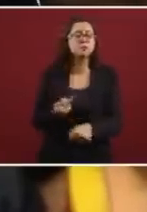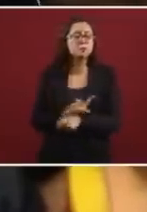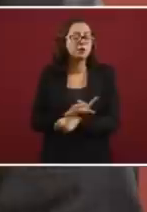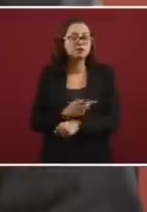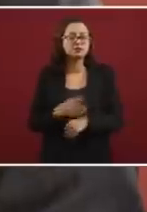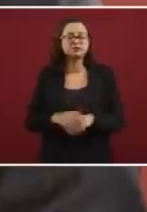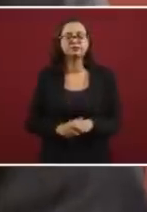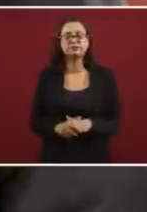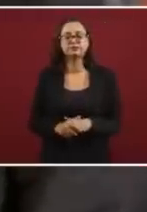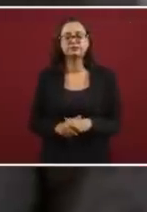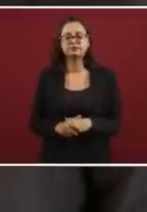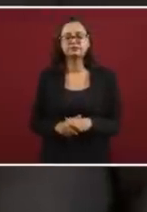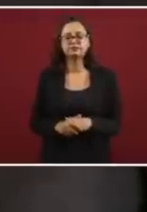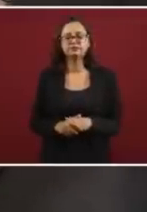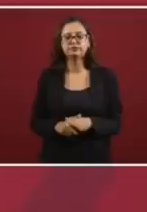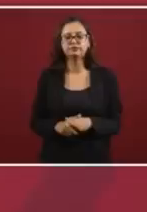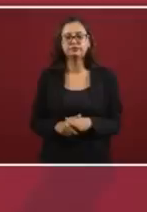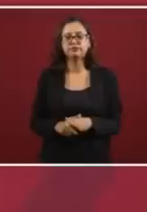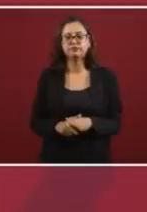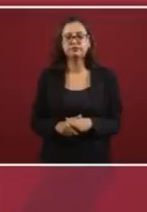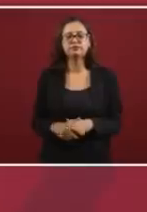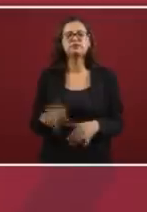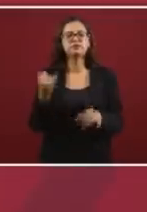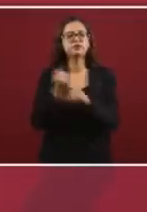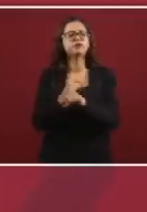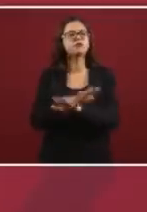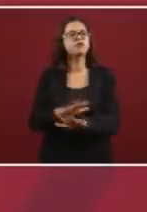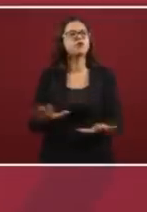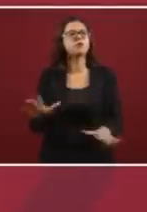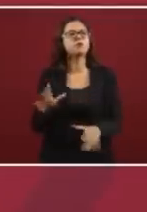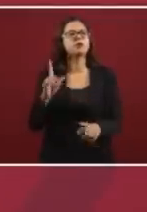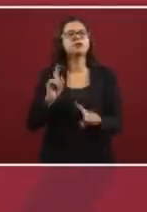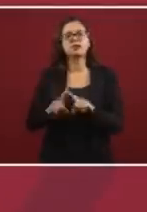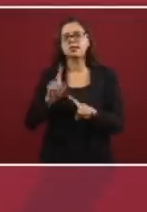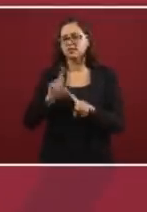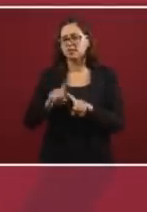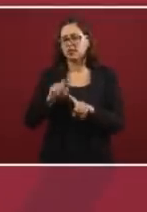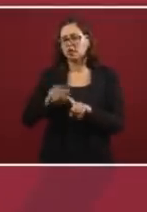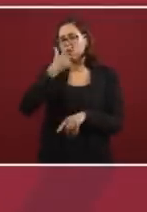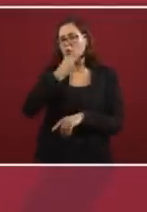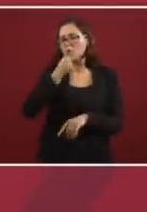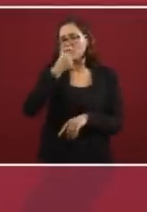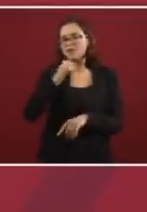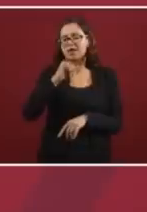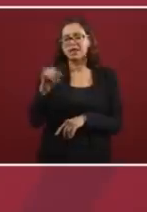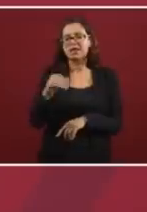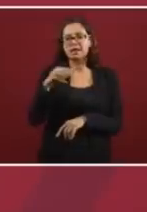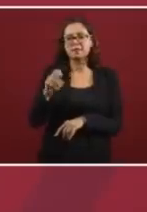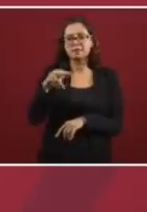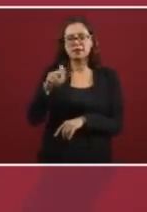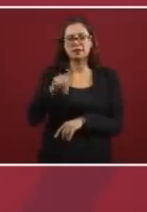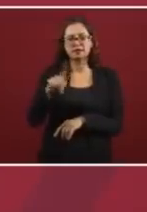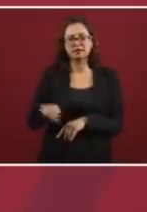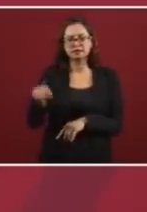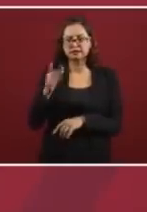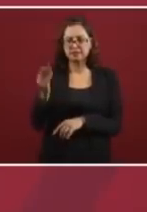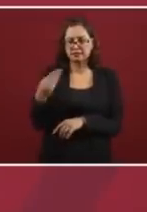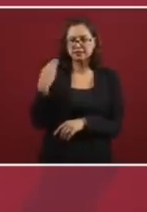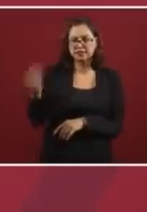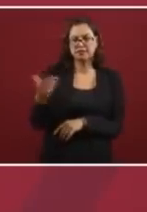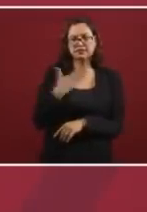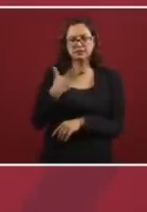que tiene el informe es el ingeniero jiménez espriú acaba de informar la